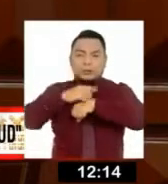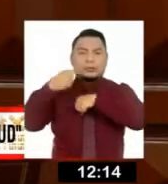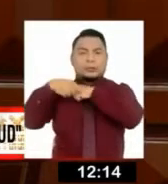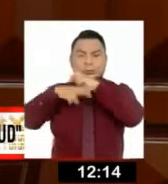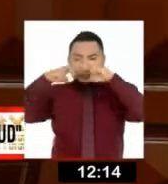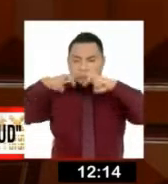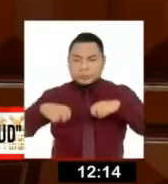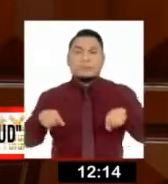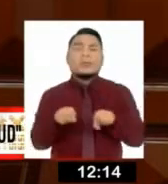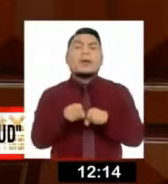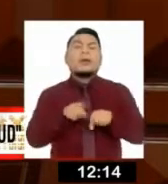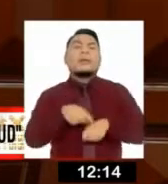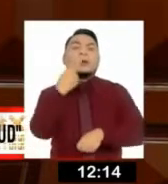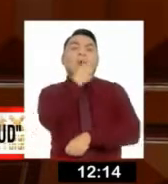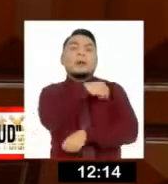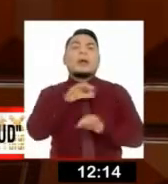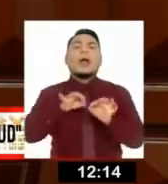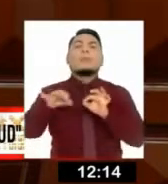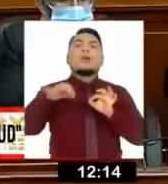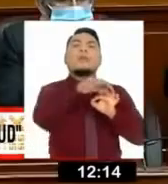tropical y hospital de salud bucal.